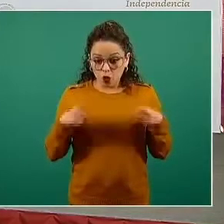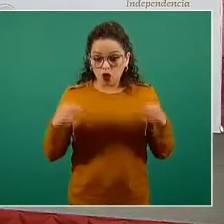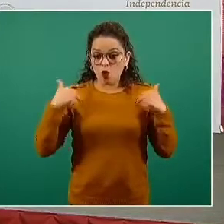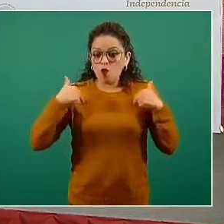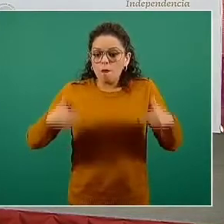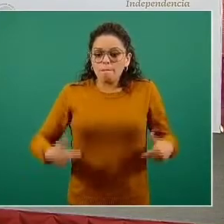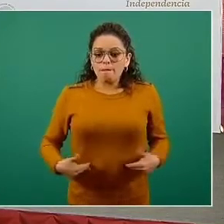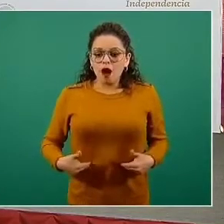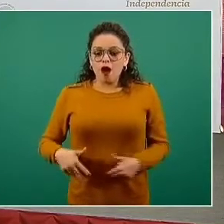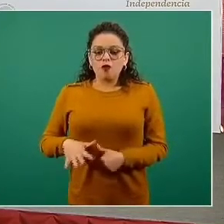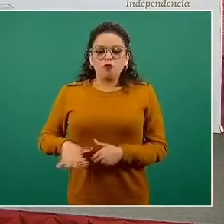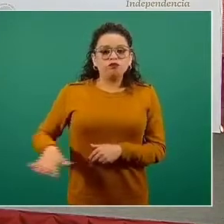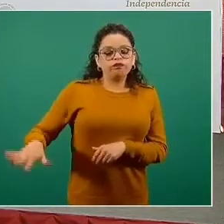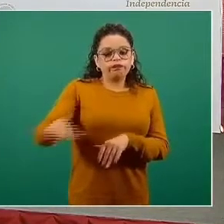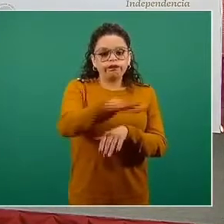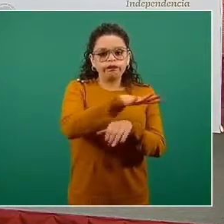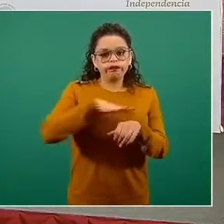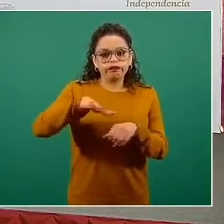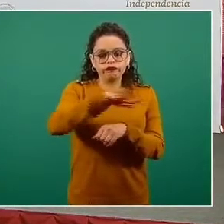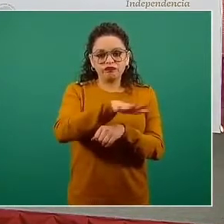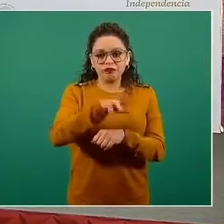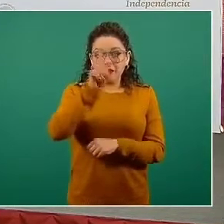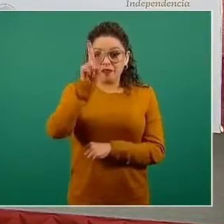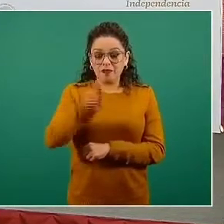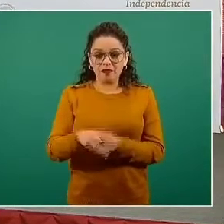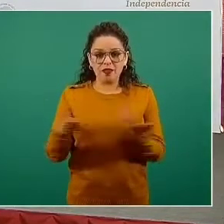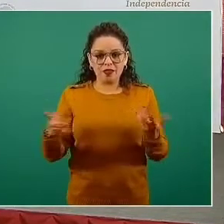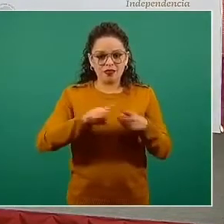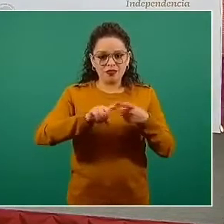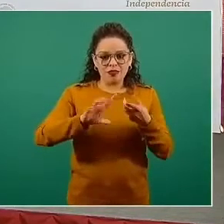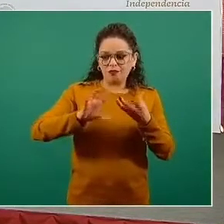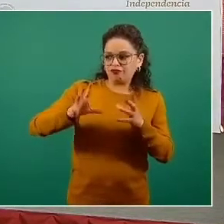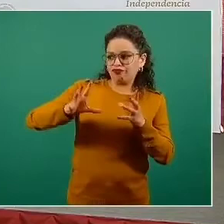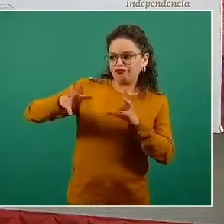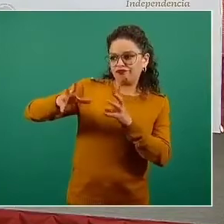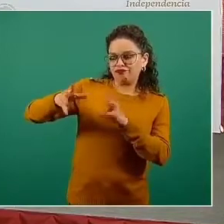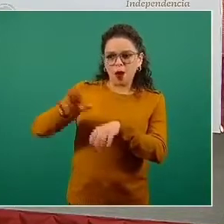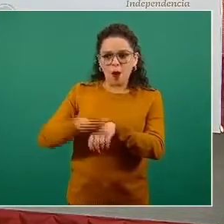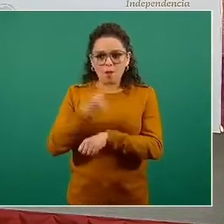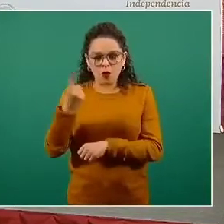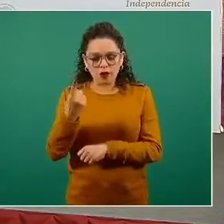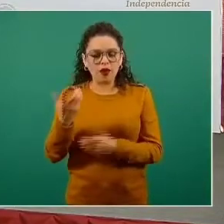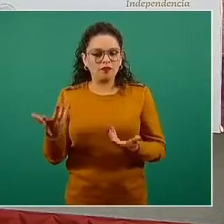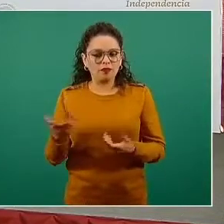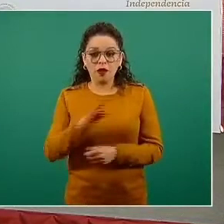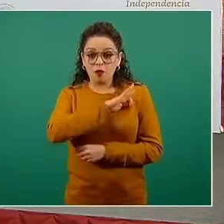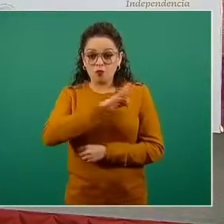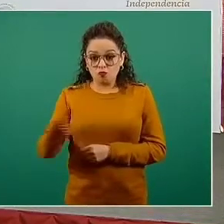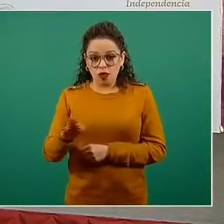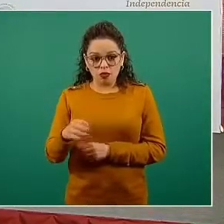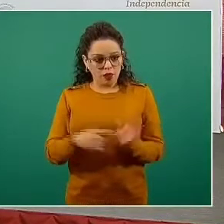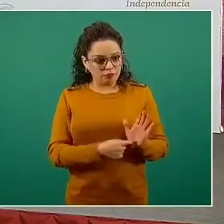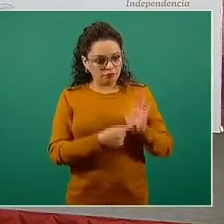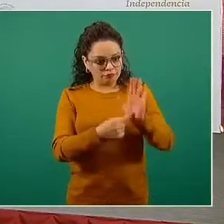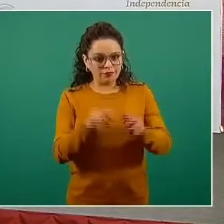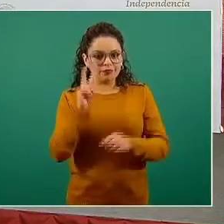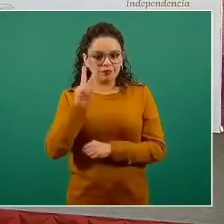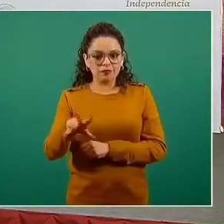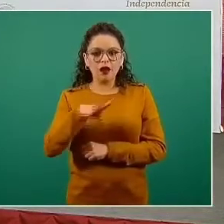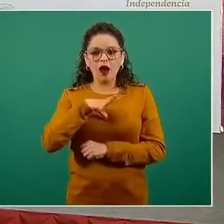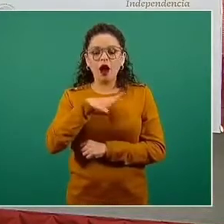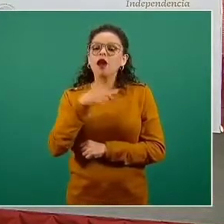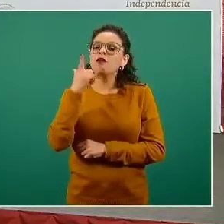humanas podemos tener contrastes muy importantes. Podemos demostrar generosidad, podemos